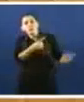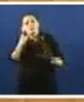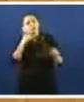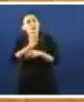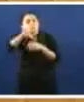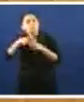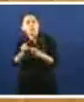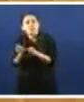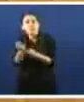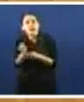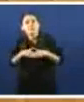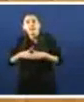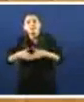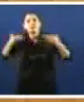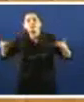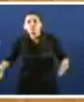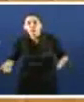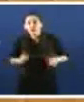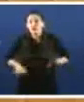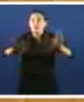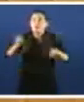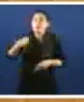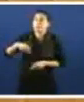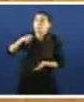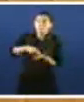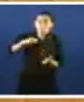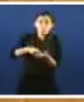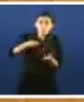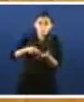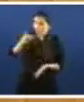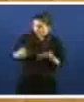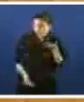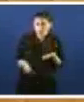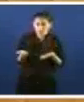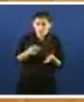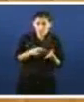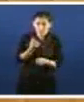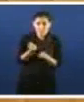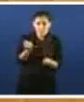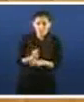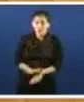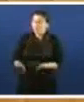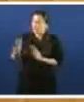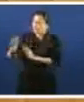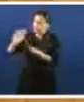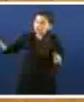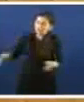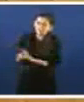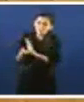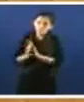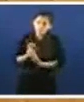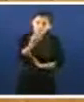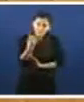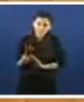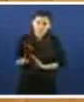traballar neste sector Pero vostedes, utilizando esa reivindicación xusta dos traballadores desoslayo indican no punto primero que precisamente